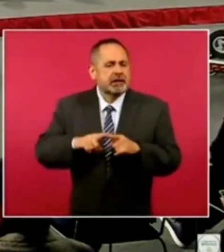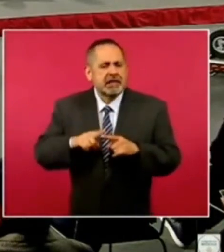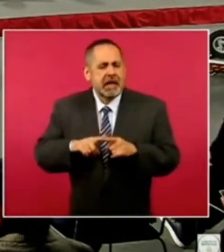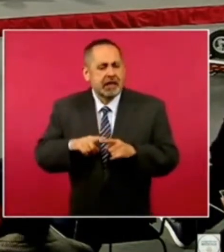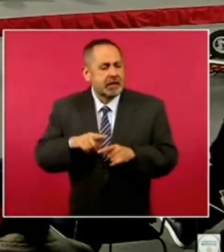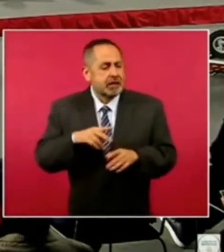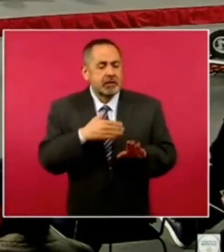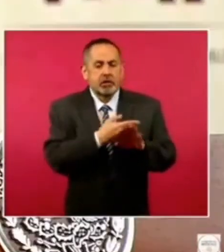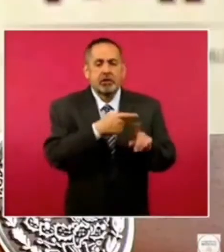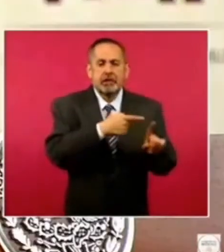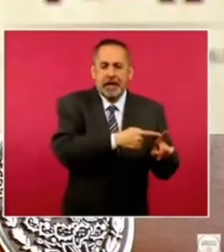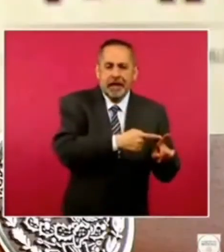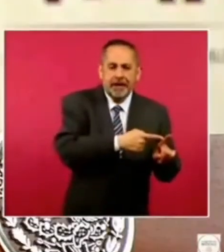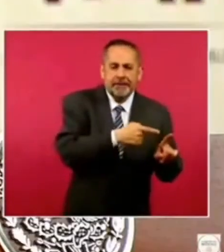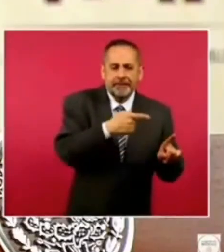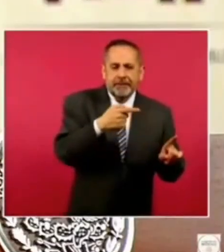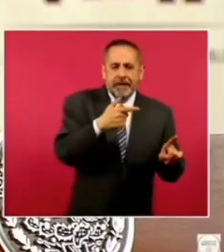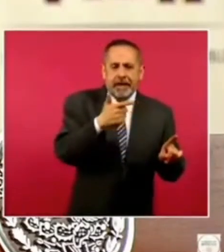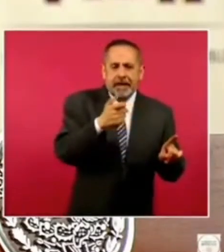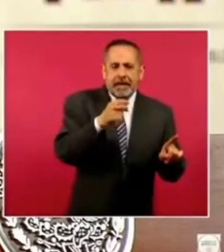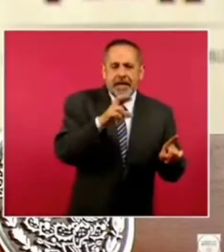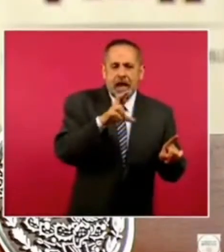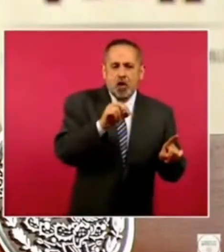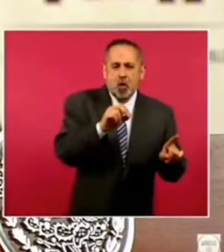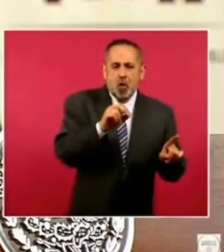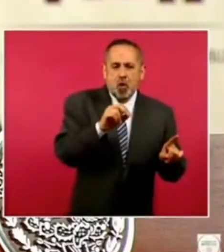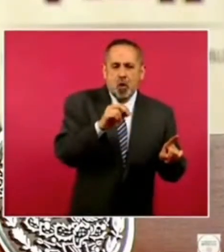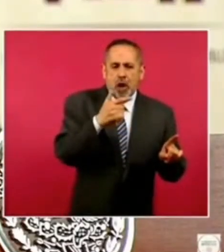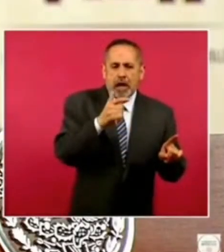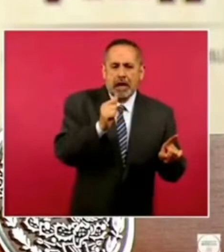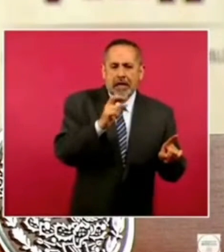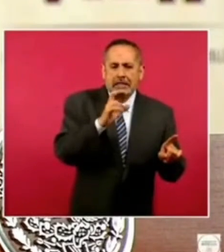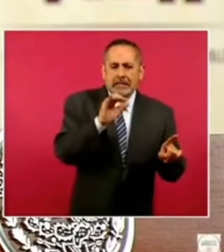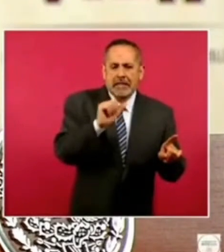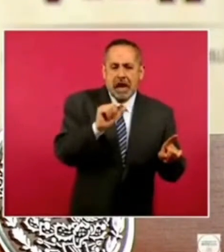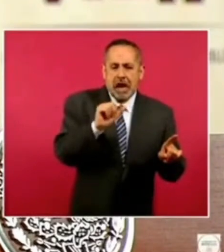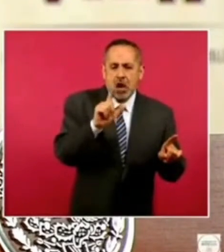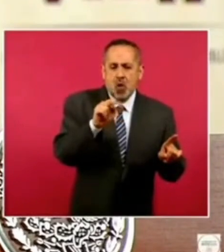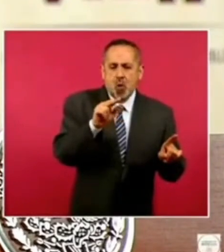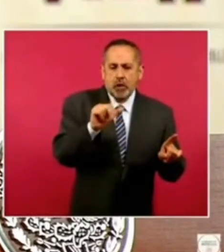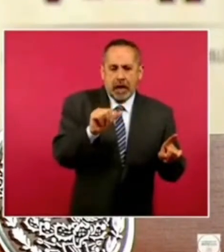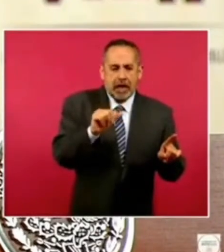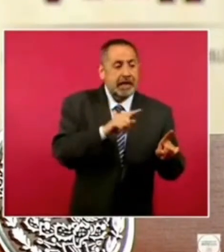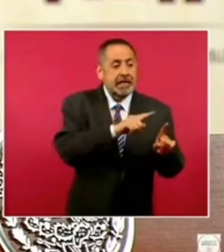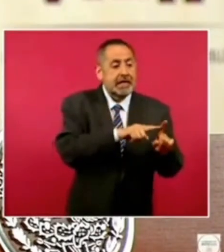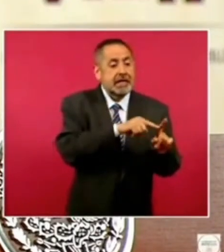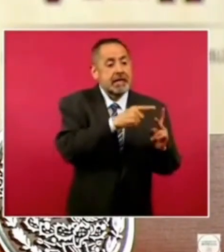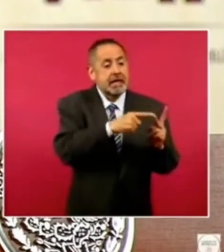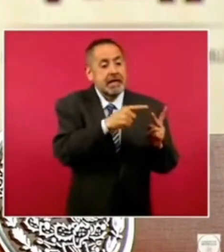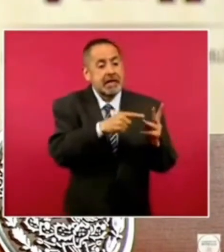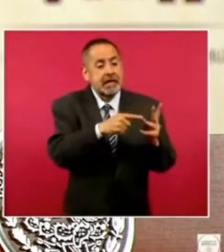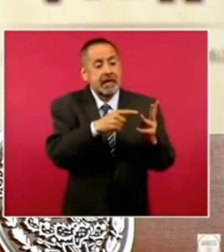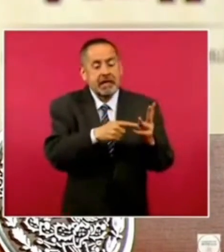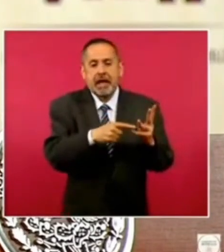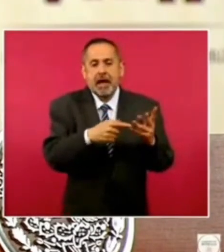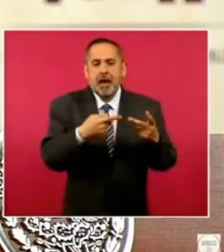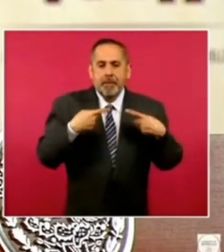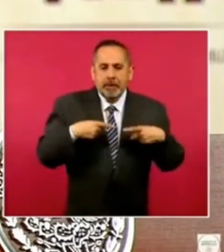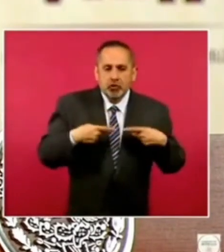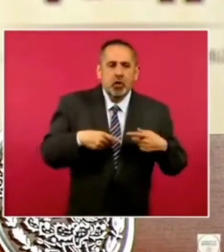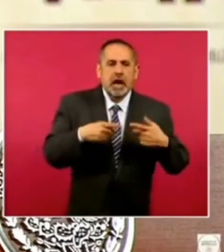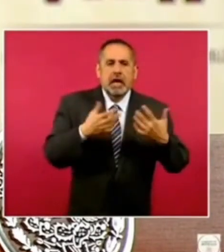de Genaro García Luna y de una serie de personas y de empresas que formaron